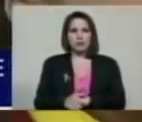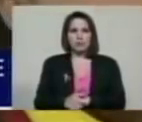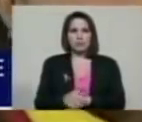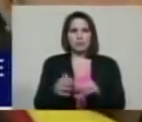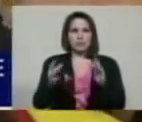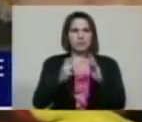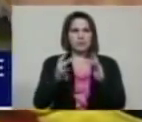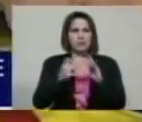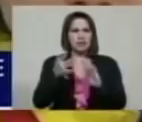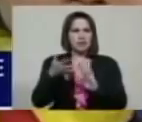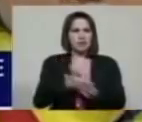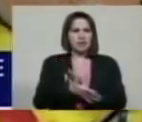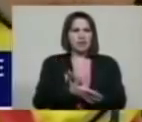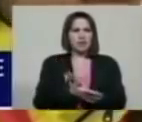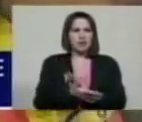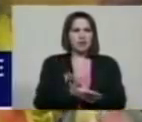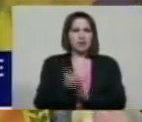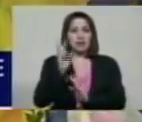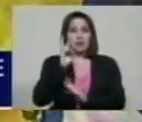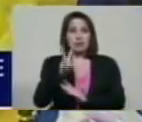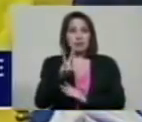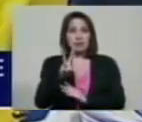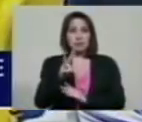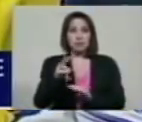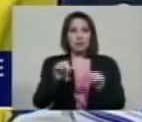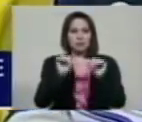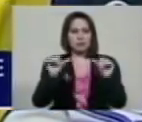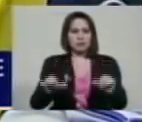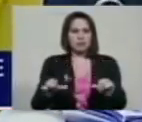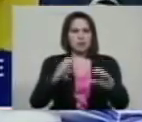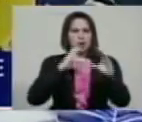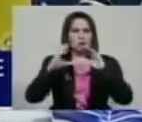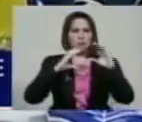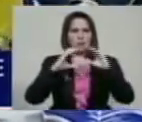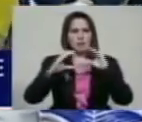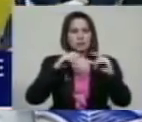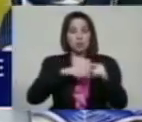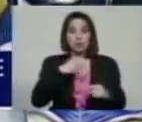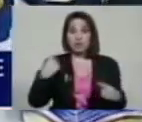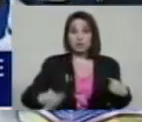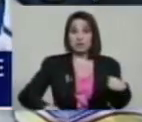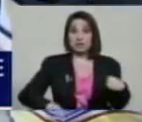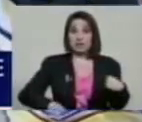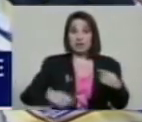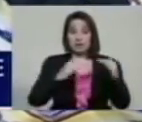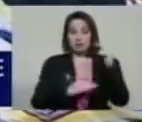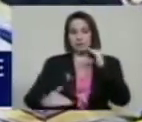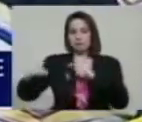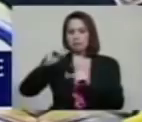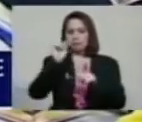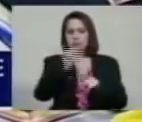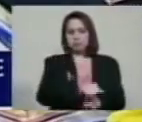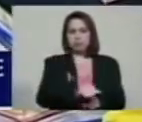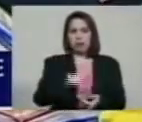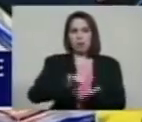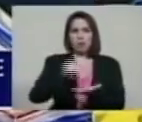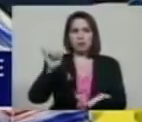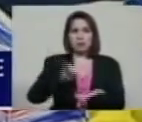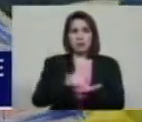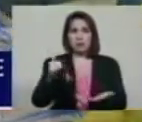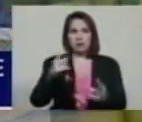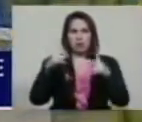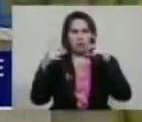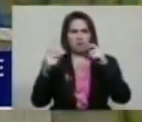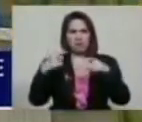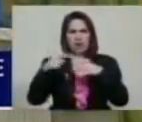WeChat. El WeChat es un sistema de comunicación china que es mil veces superior al WhatsApp. Uno puede mandar